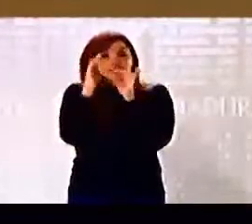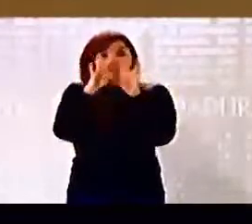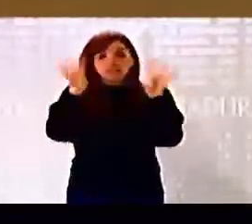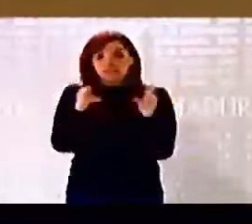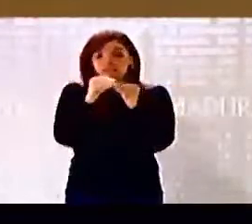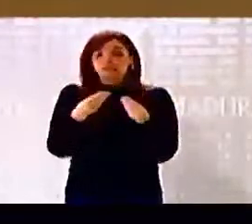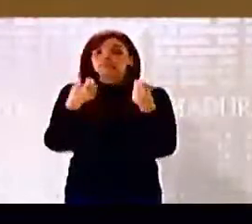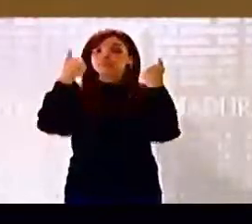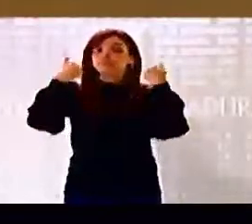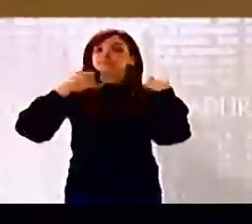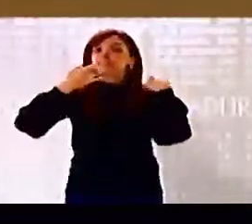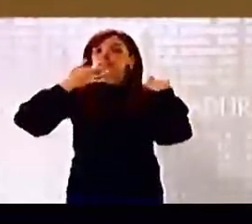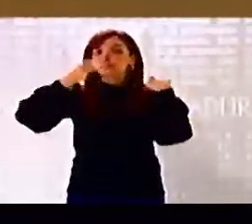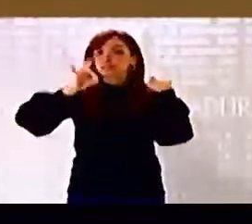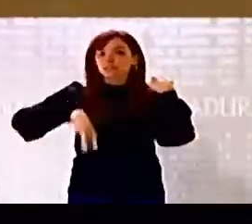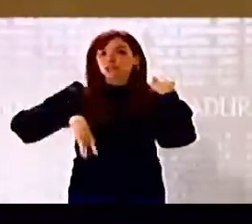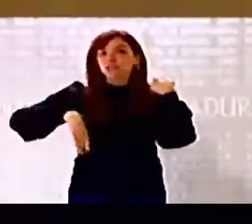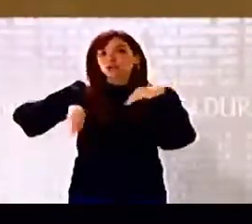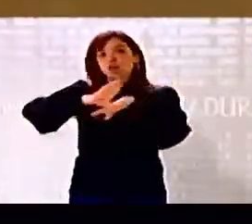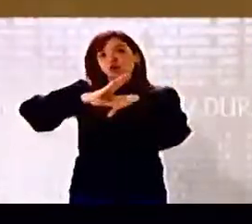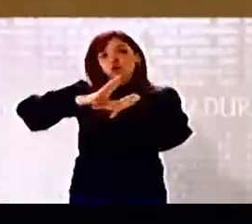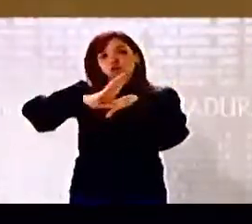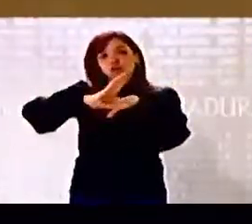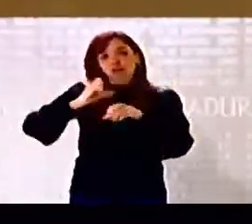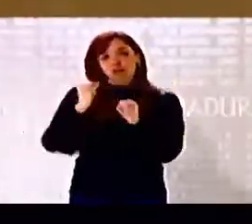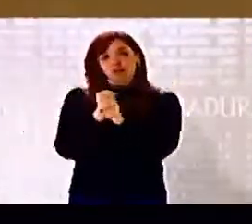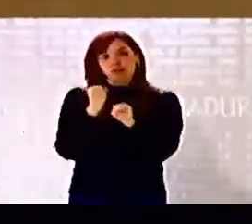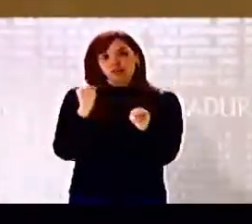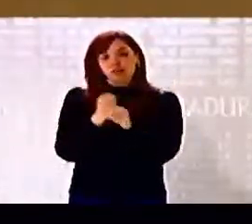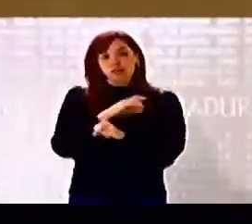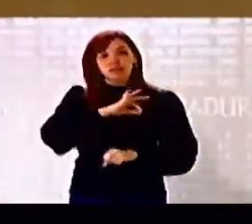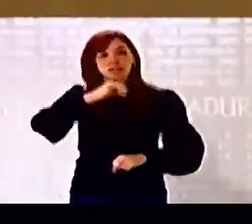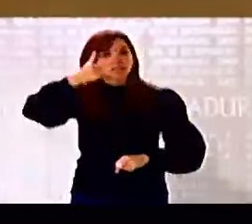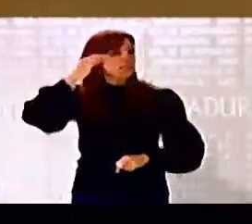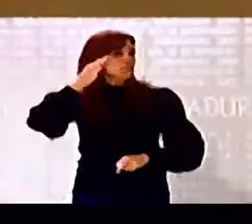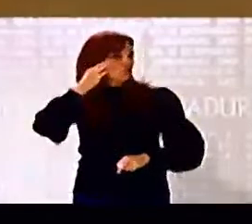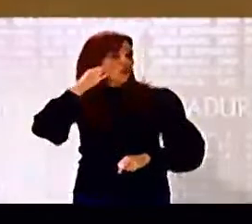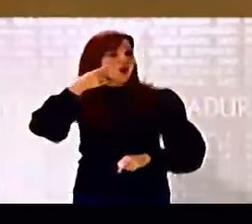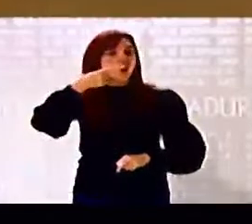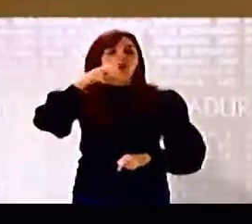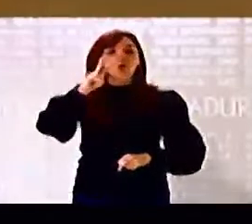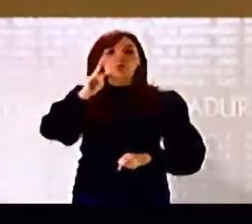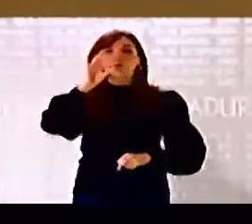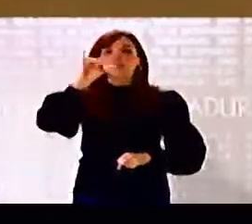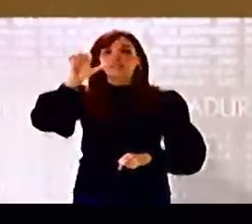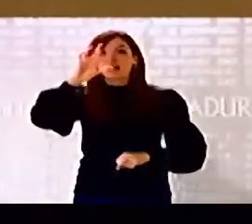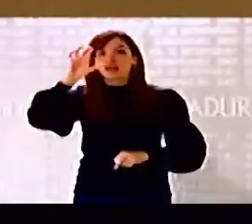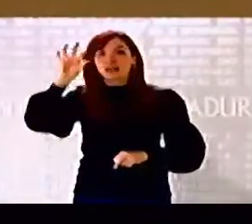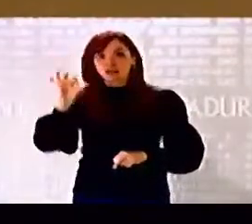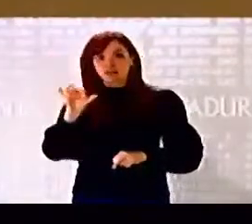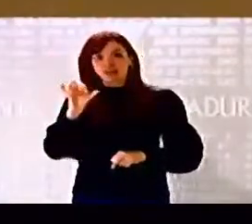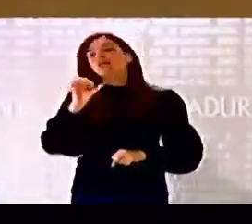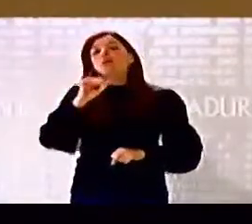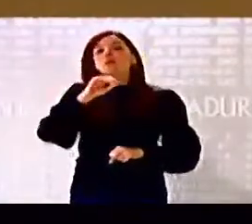la consejera de Empleo, Esther Gutiérrez, mañana en la sesión plenaria que tendrá lugar en el Parlamento, donde